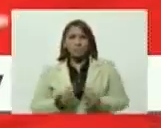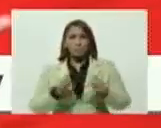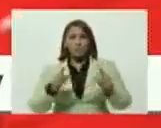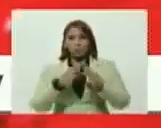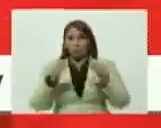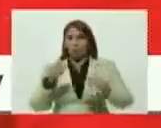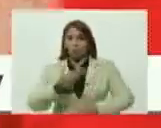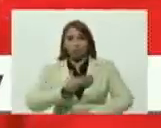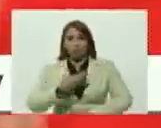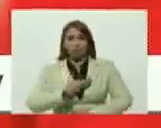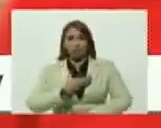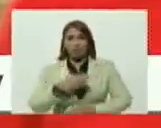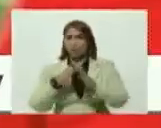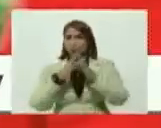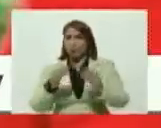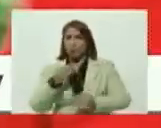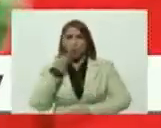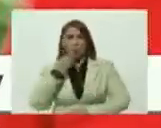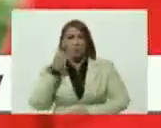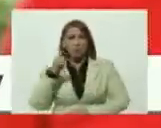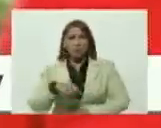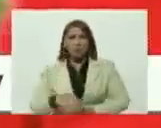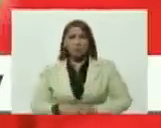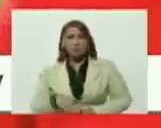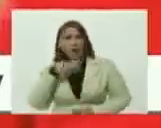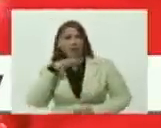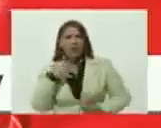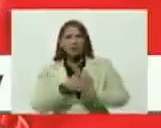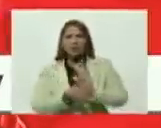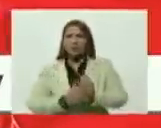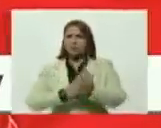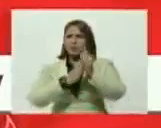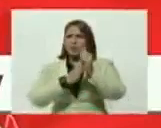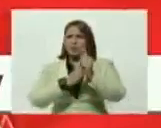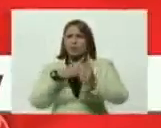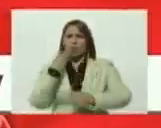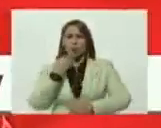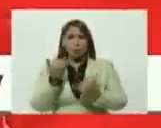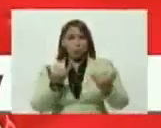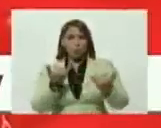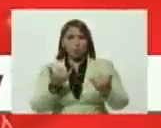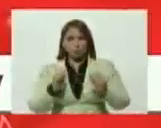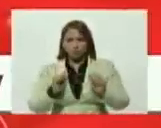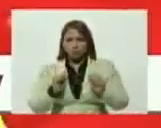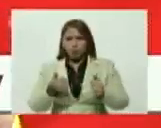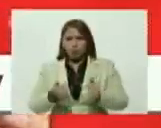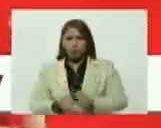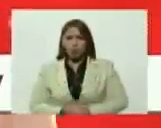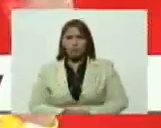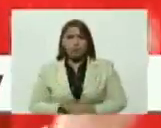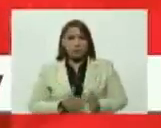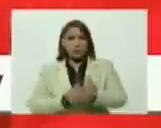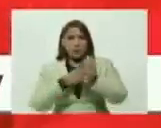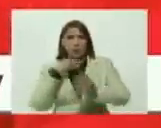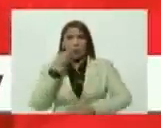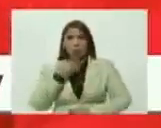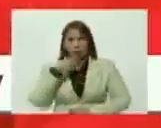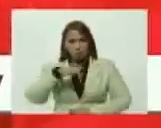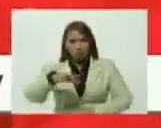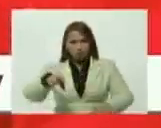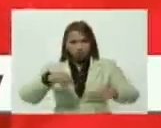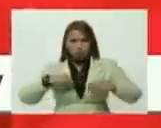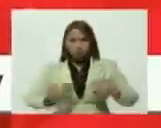son jóvenes. Y eso habla también del liderazgo joven que se levanta. Del liderazgo joven que hoy viene